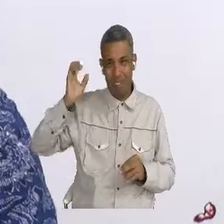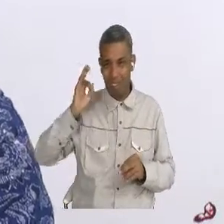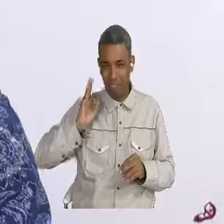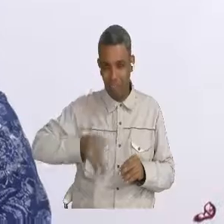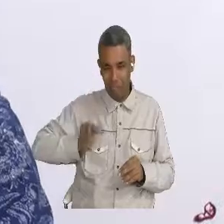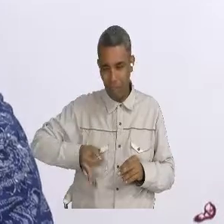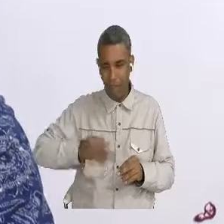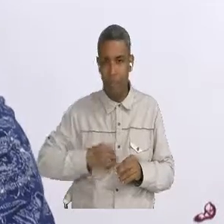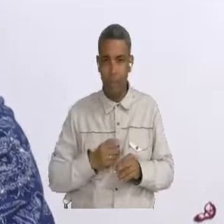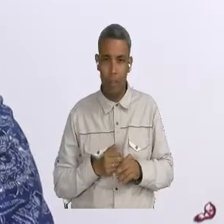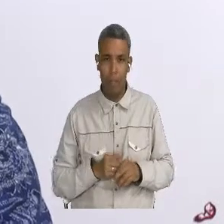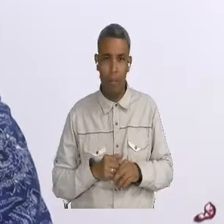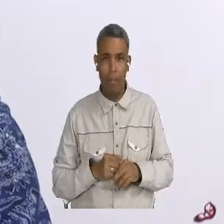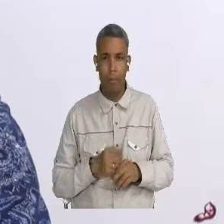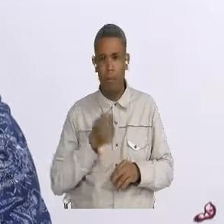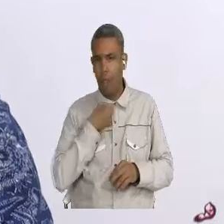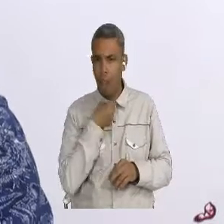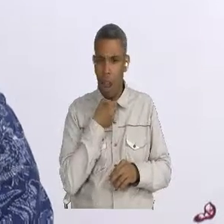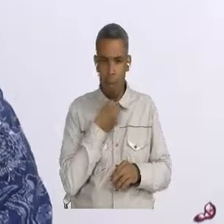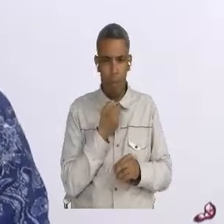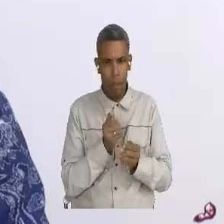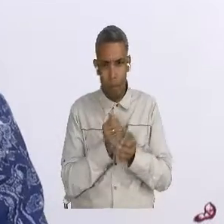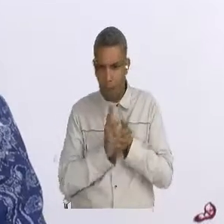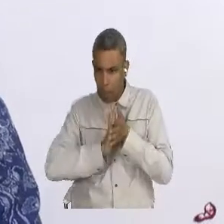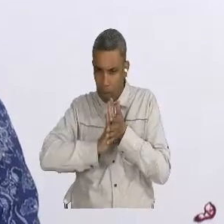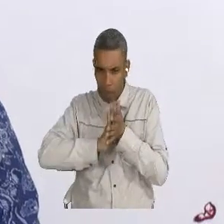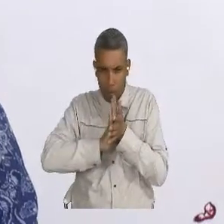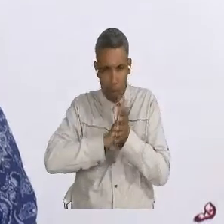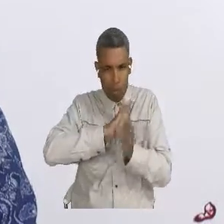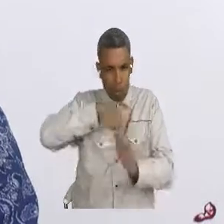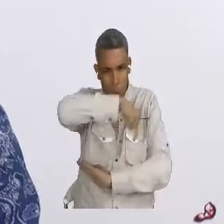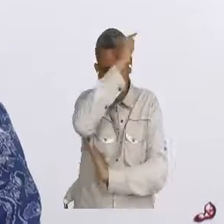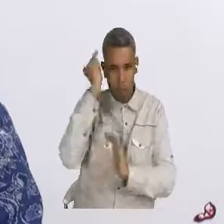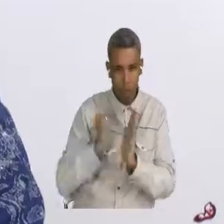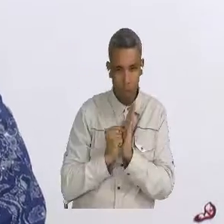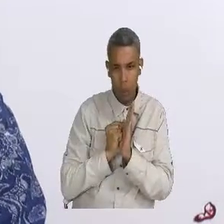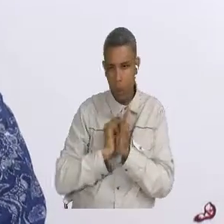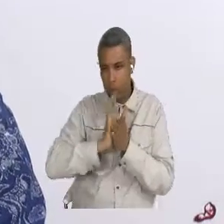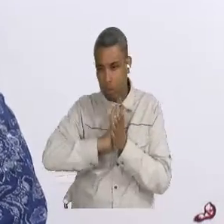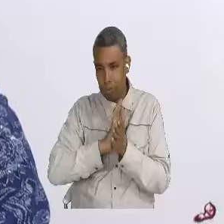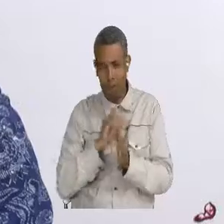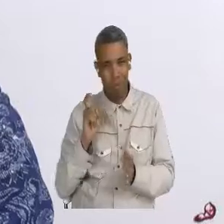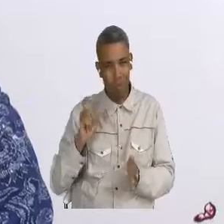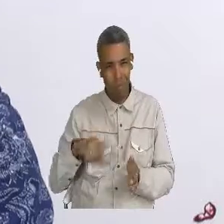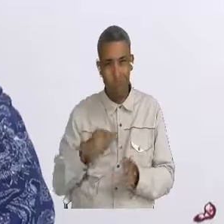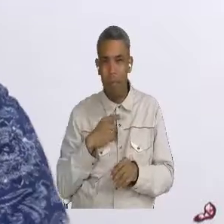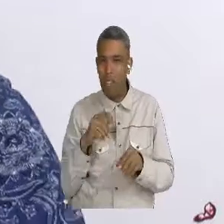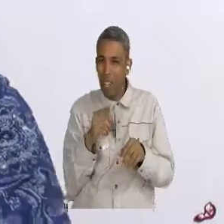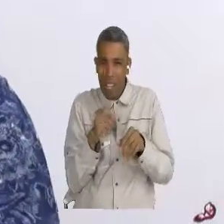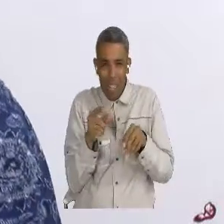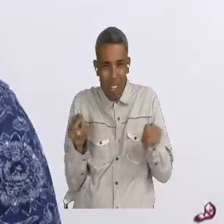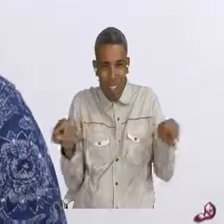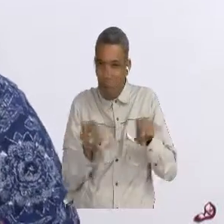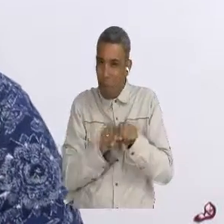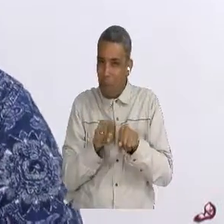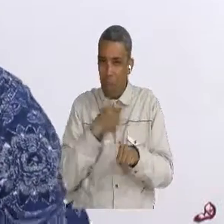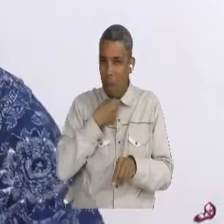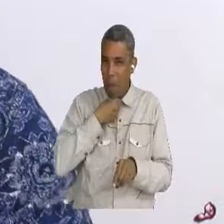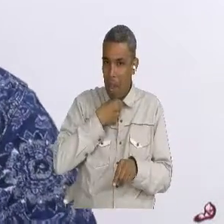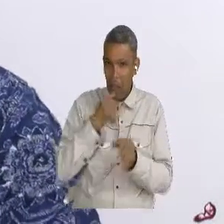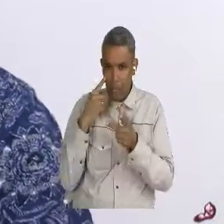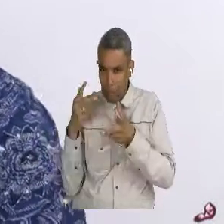también periodistas, estar enterados de todo. Claro, de claro. Las cosas que está sucede, pasando en nuestra ciudad, en nuestro país. Absorber de todo, siempre estar